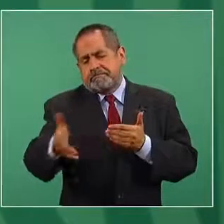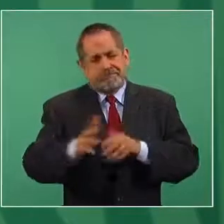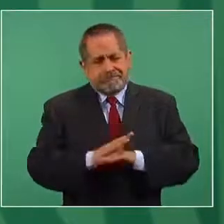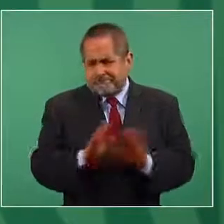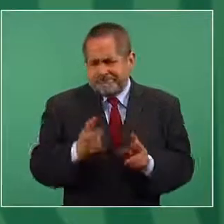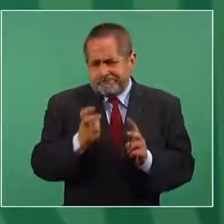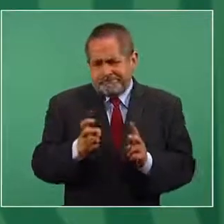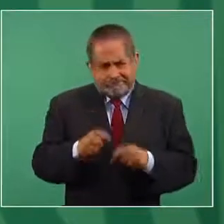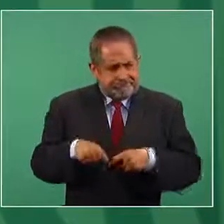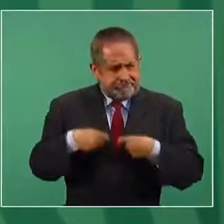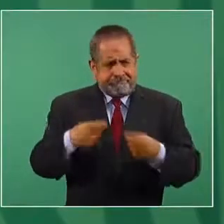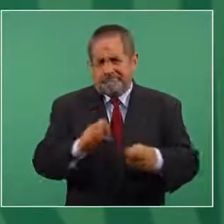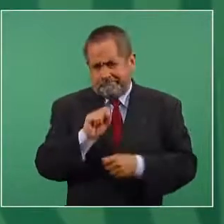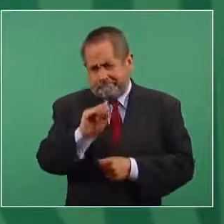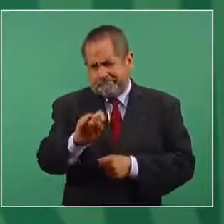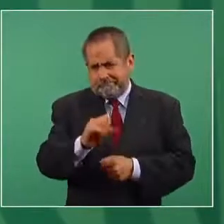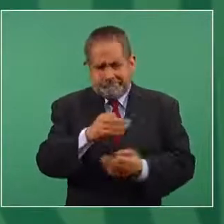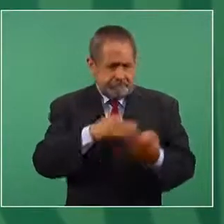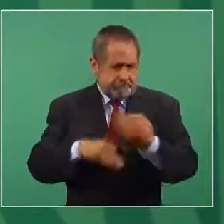por